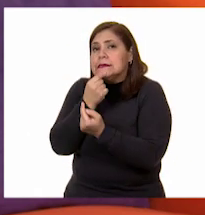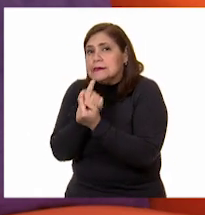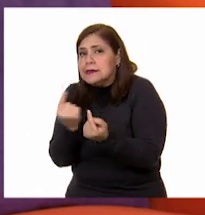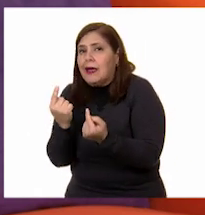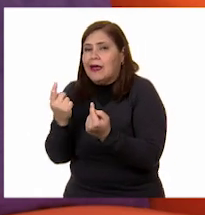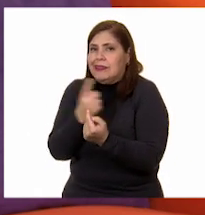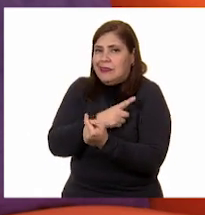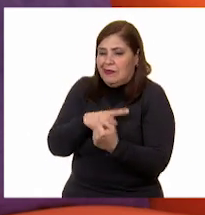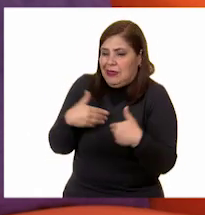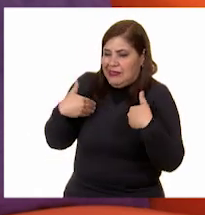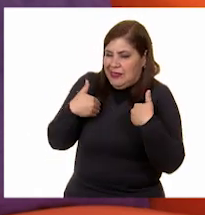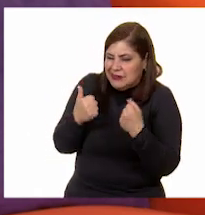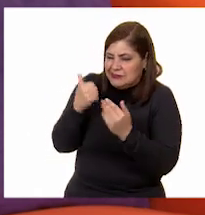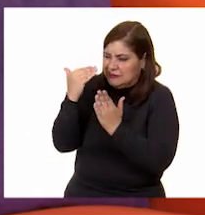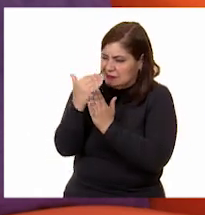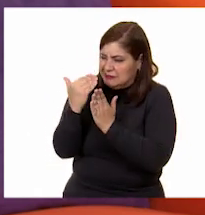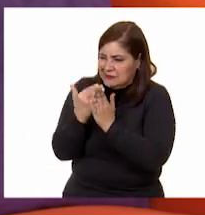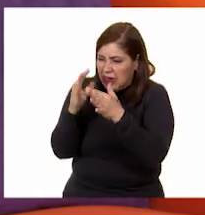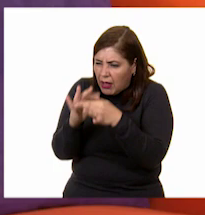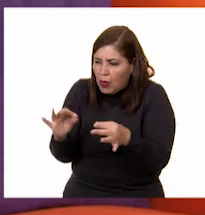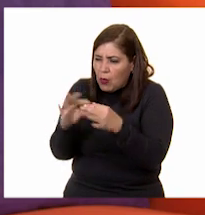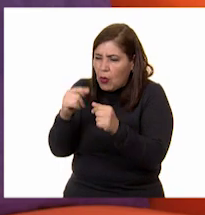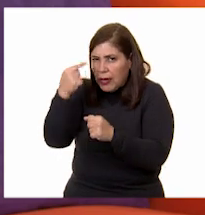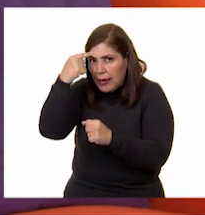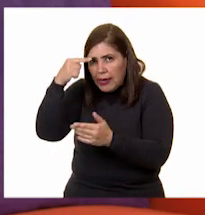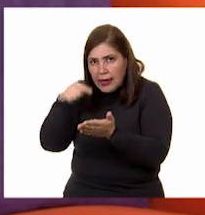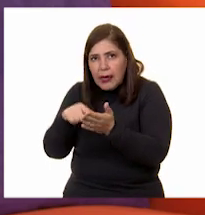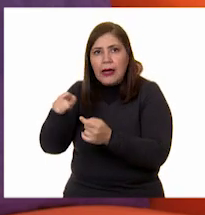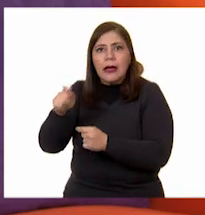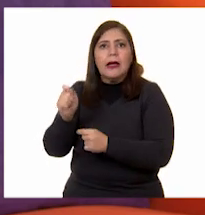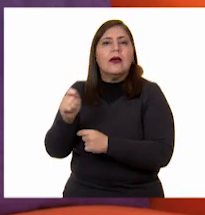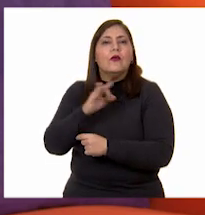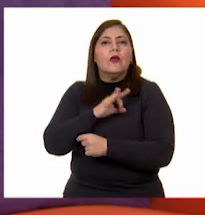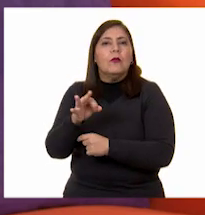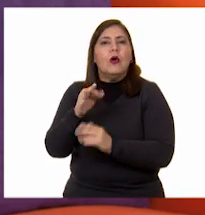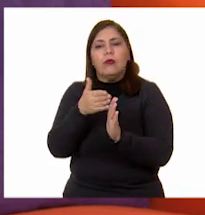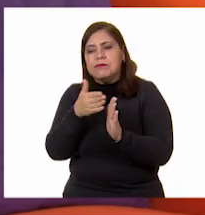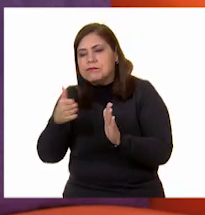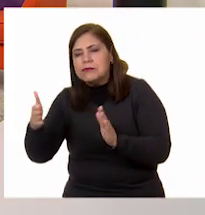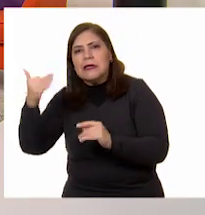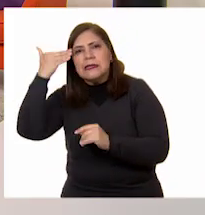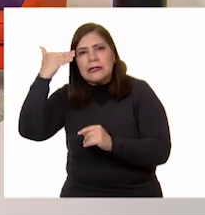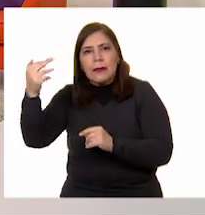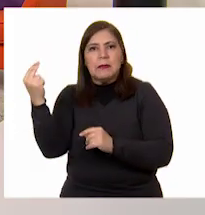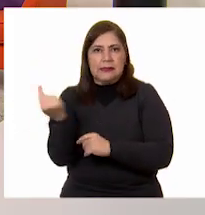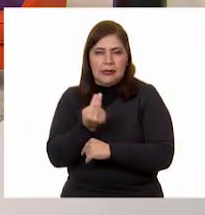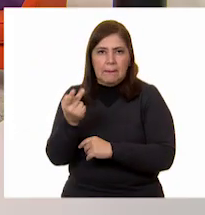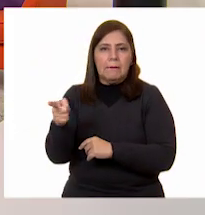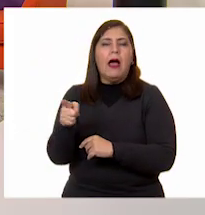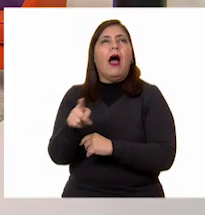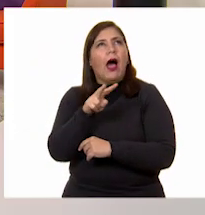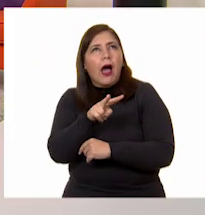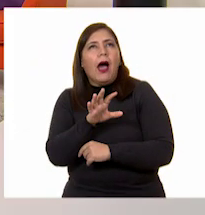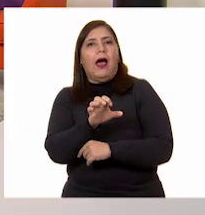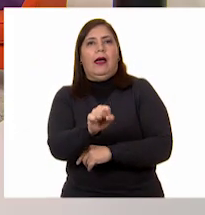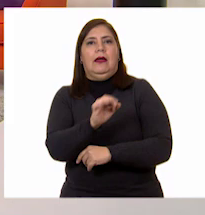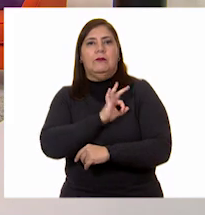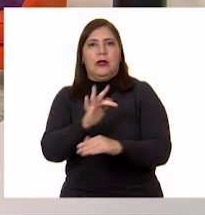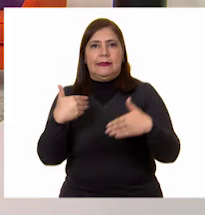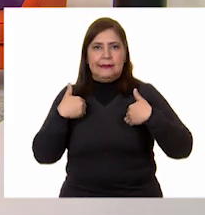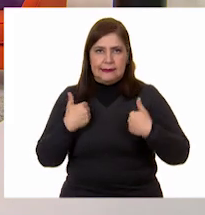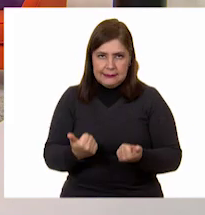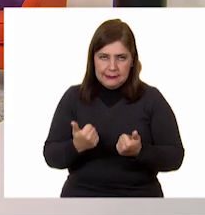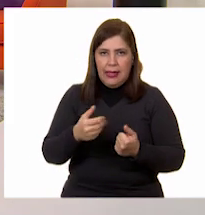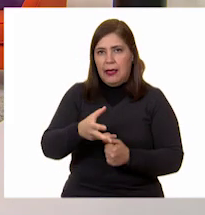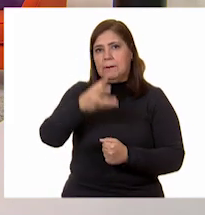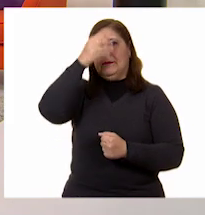e instrucciones, principalmente en la forma y el tiempo que requieren las niñas, niños y jóvenes con esta condición de vida